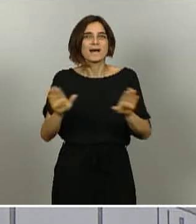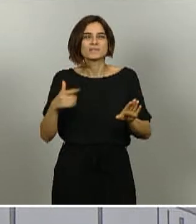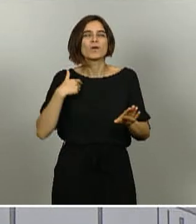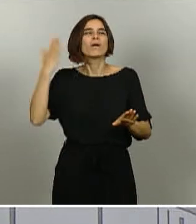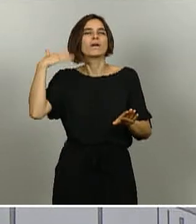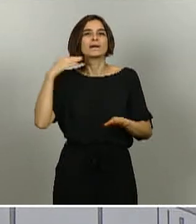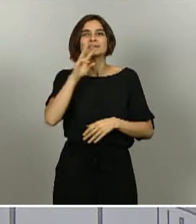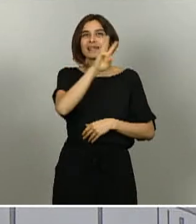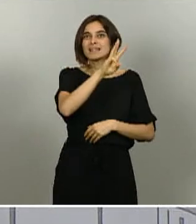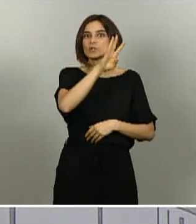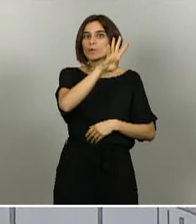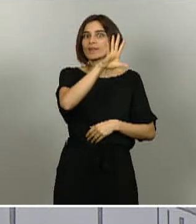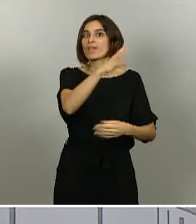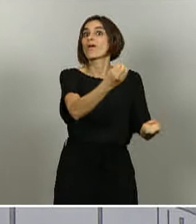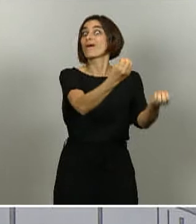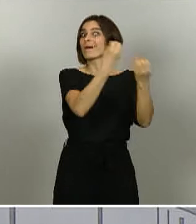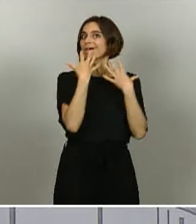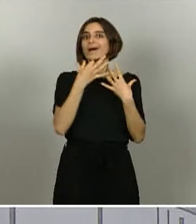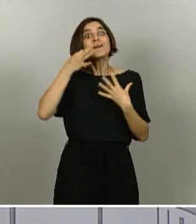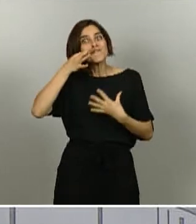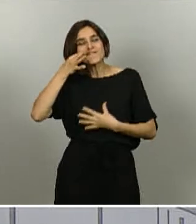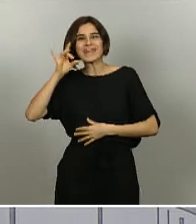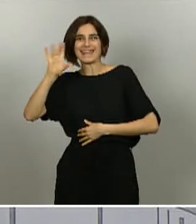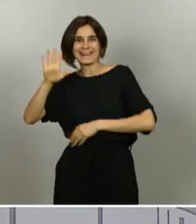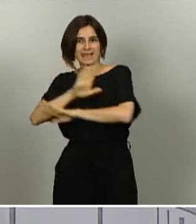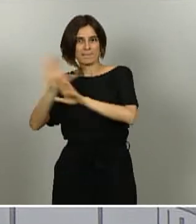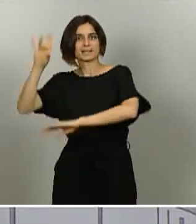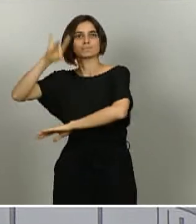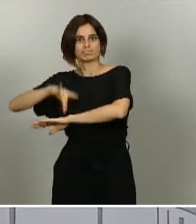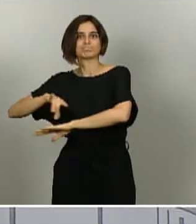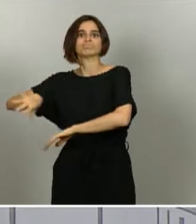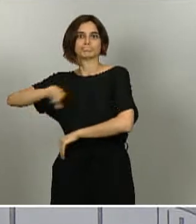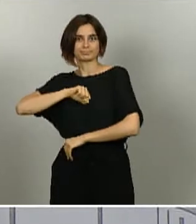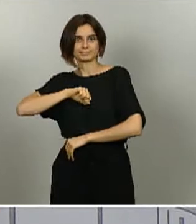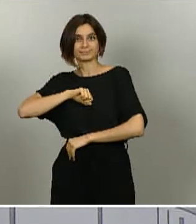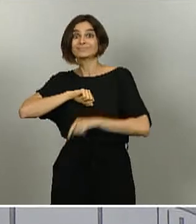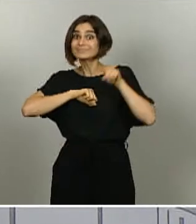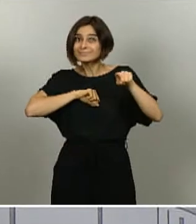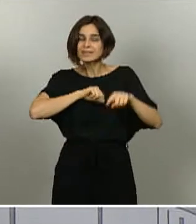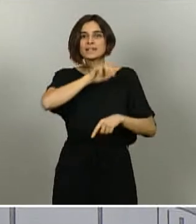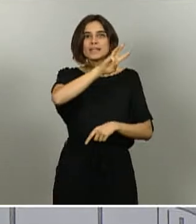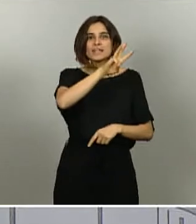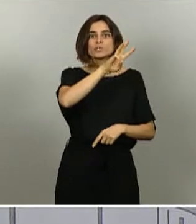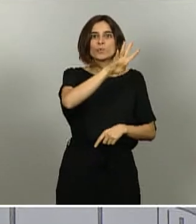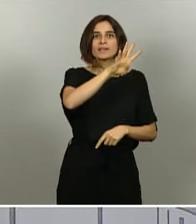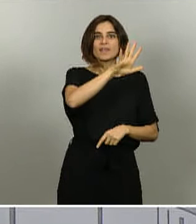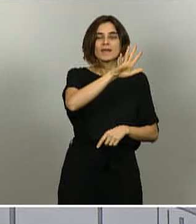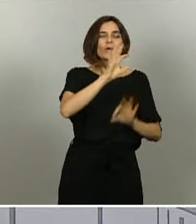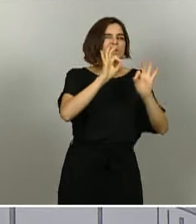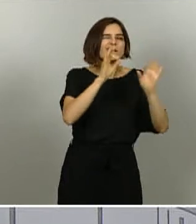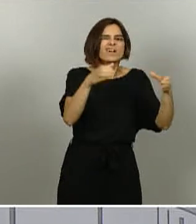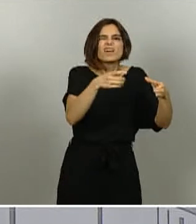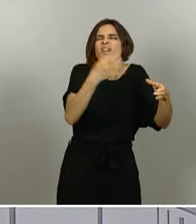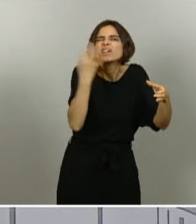notificados. De esos 345, la gran mayoría son personas que iniciaron síntomas hace ya tiempo o algunos incluso